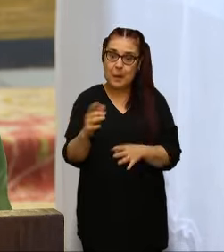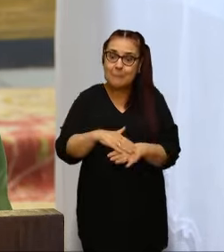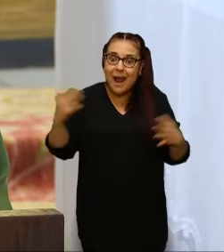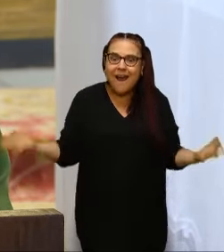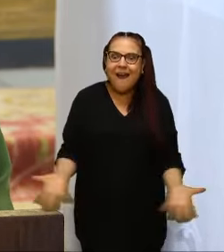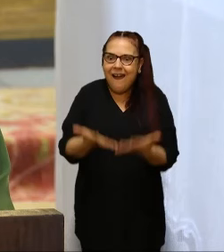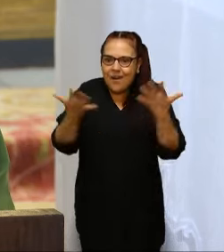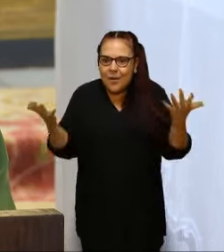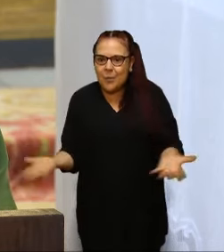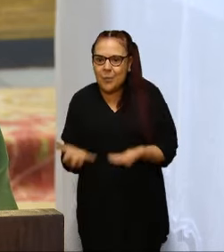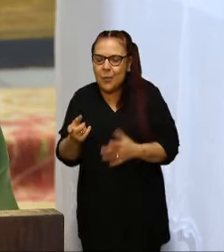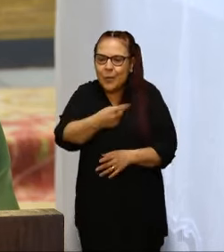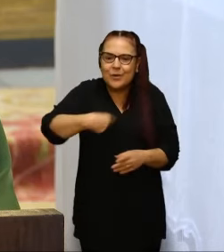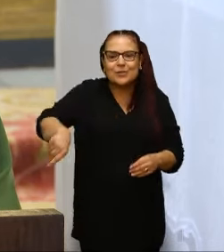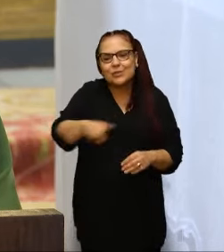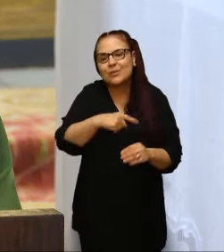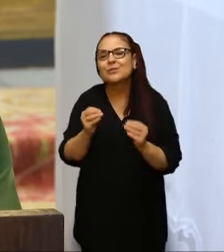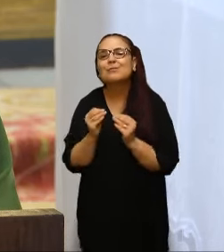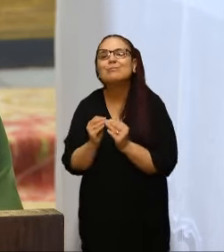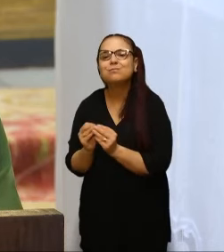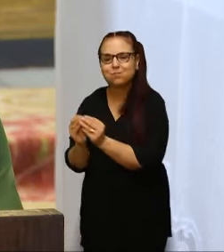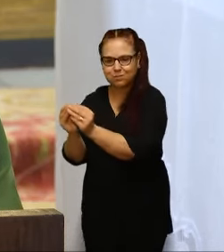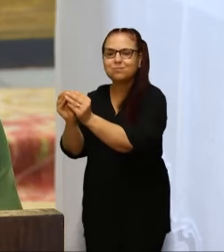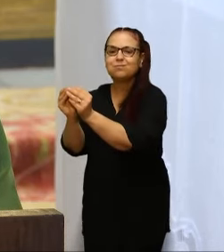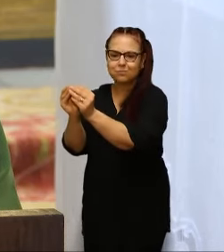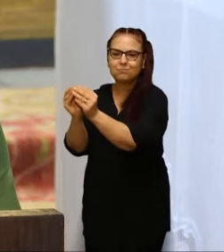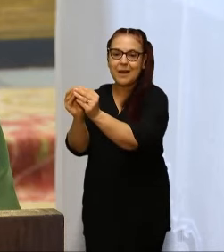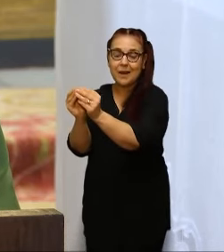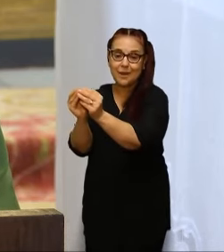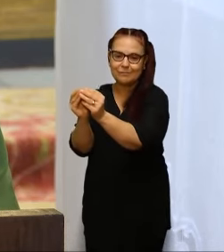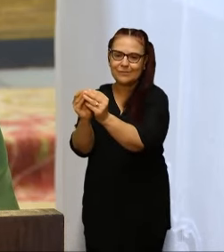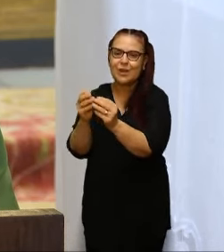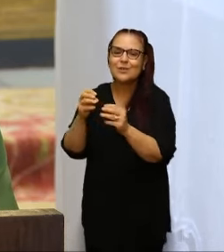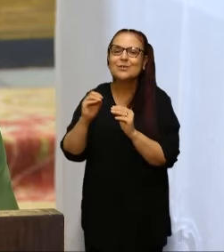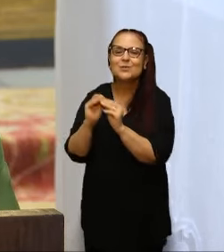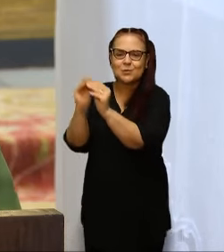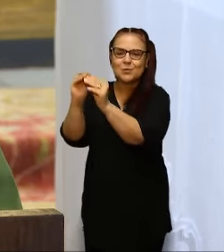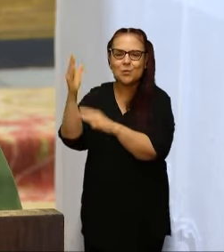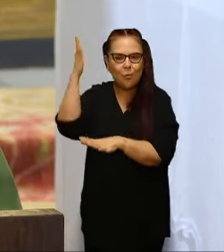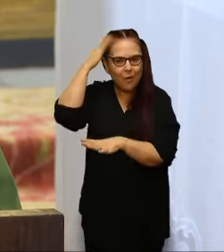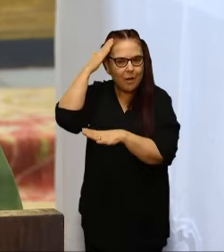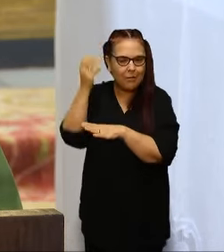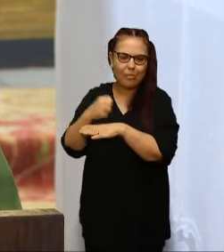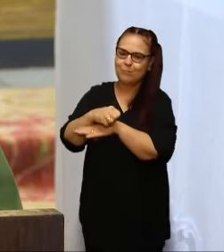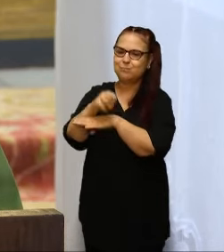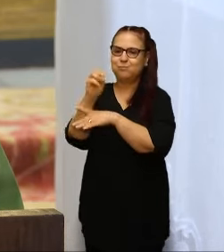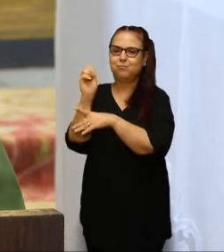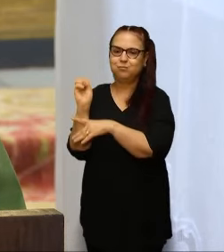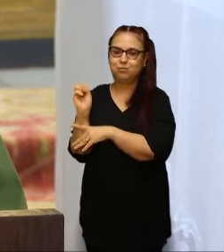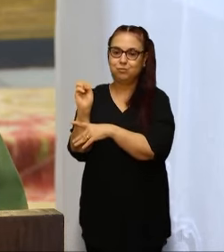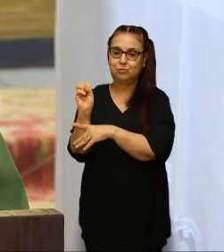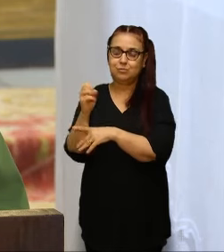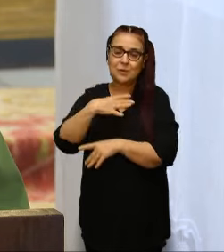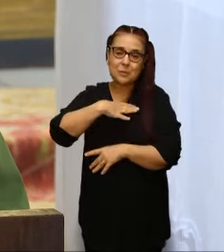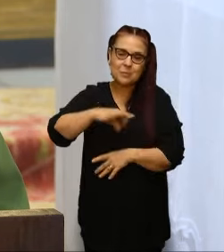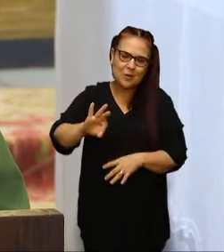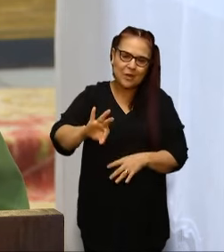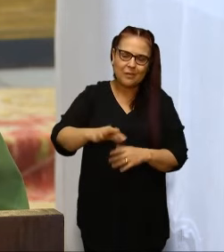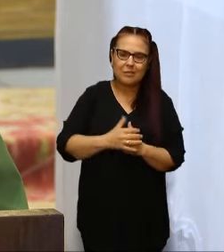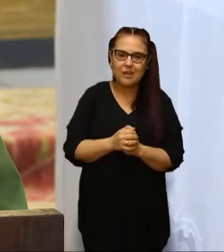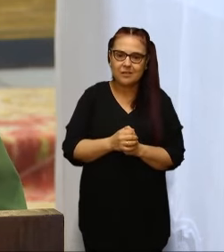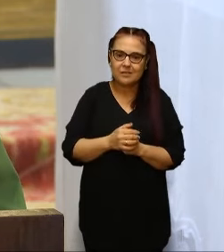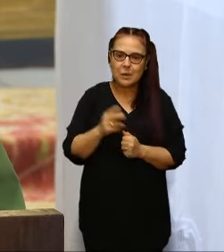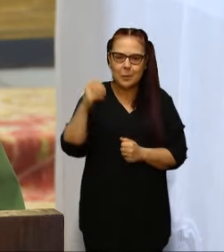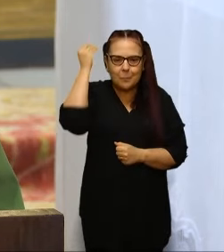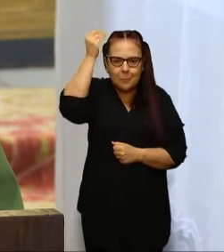les animemos y estemos a su lado, para que levanten su cabeza y piensen, ha